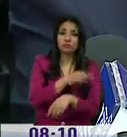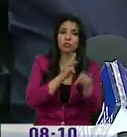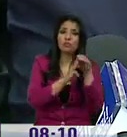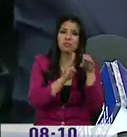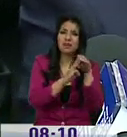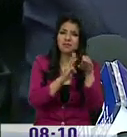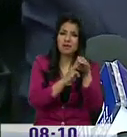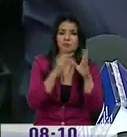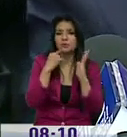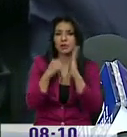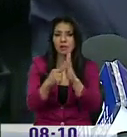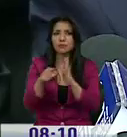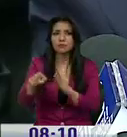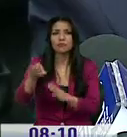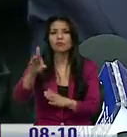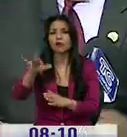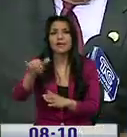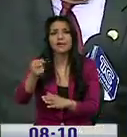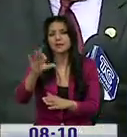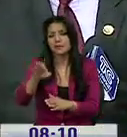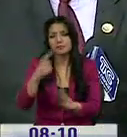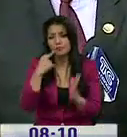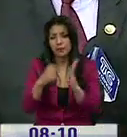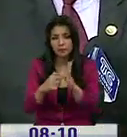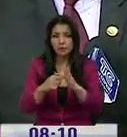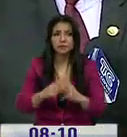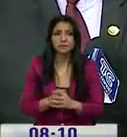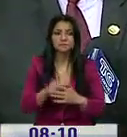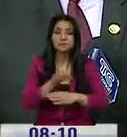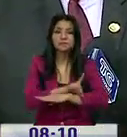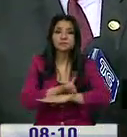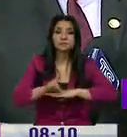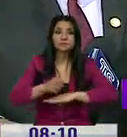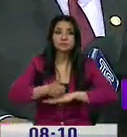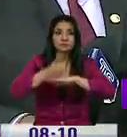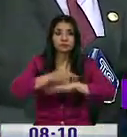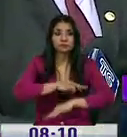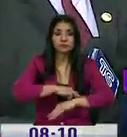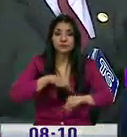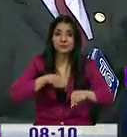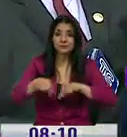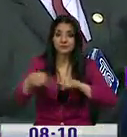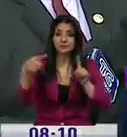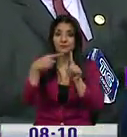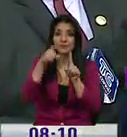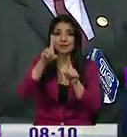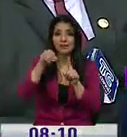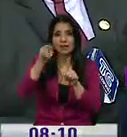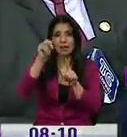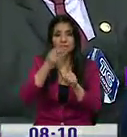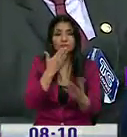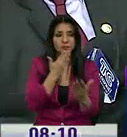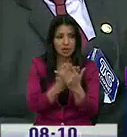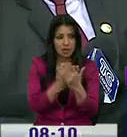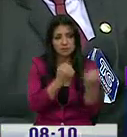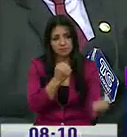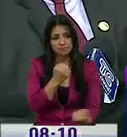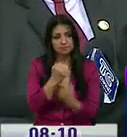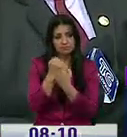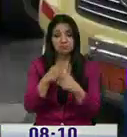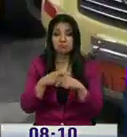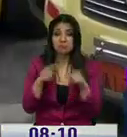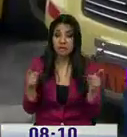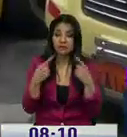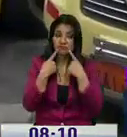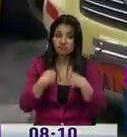y La Floresta, por decirles algo. Por su parte, el director de la Agencia Metropolitana de Tránsito, Dani Gaibor, agradeció el apoyo, pero también